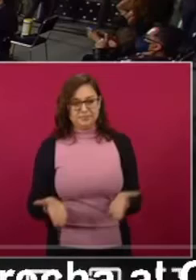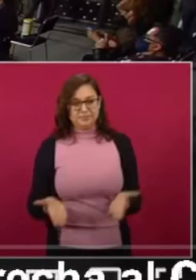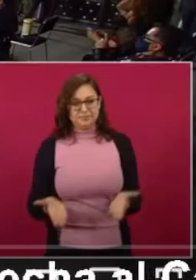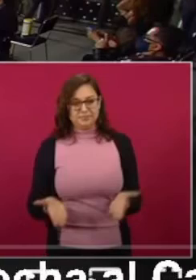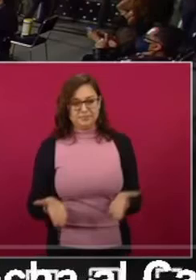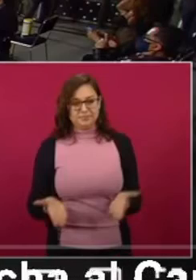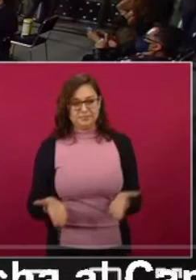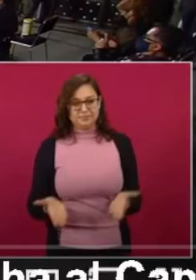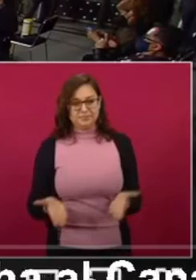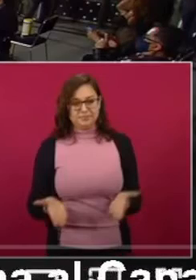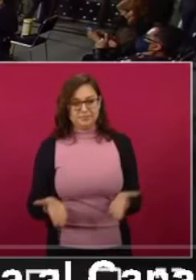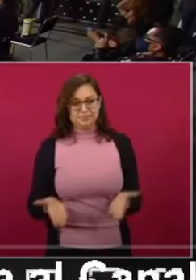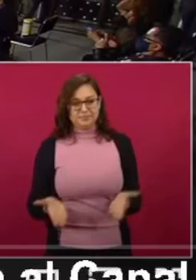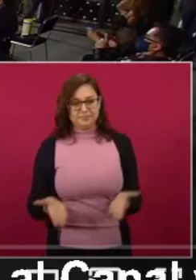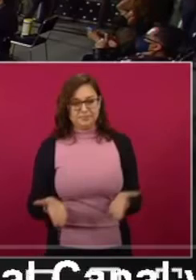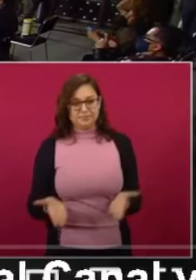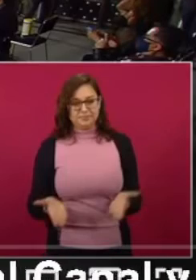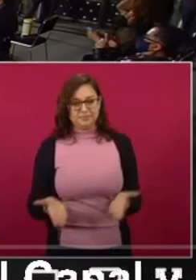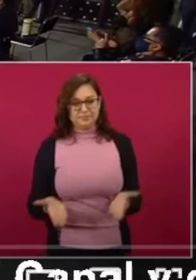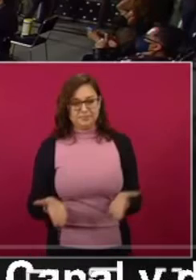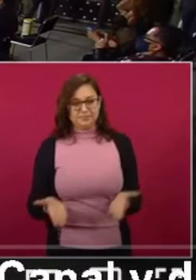cuando menos está